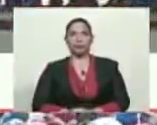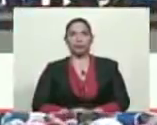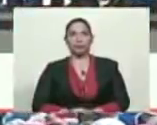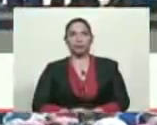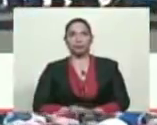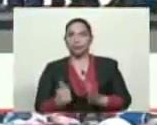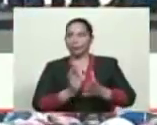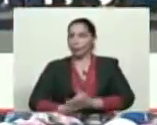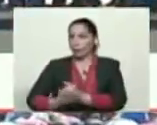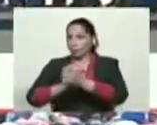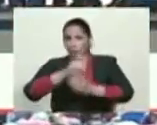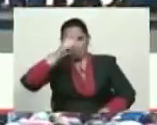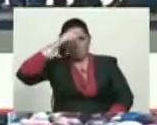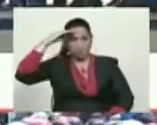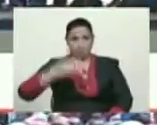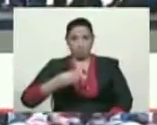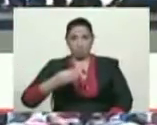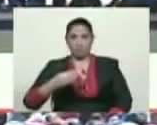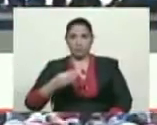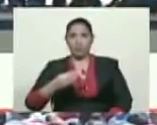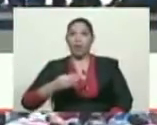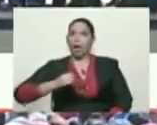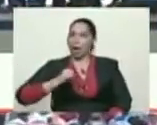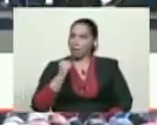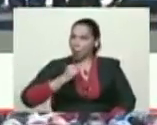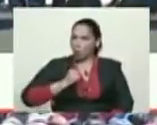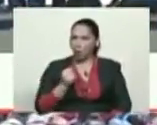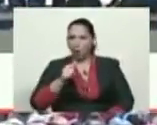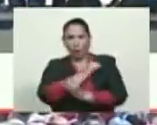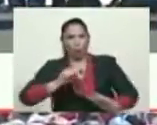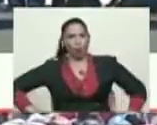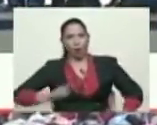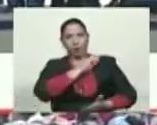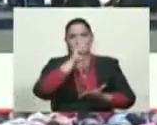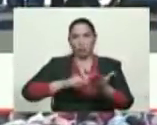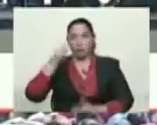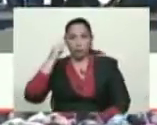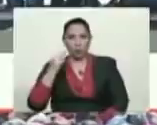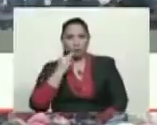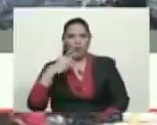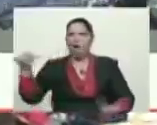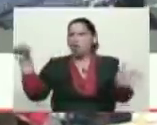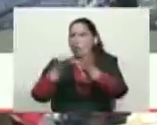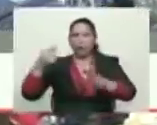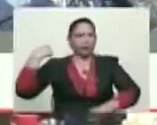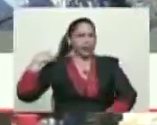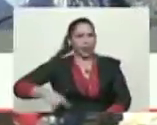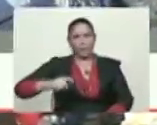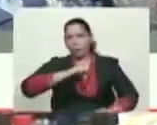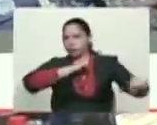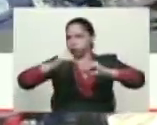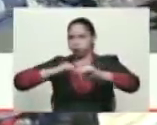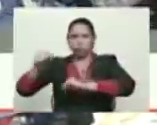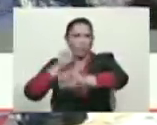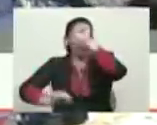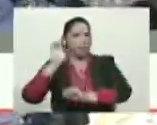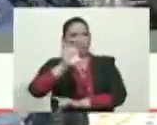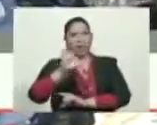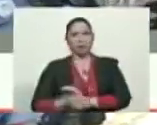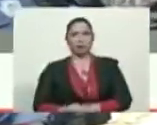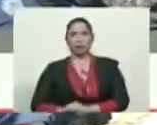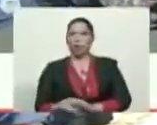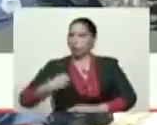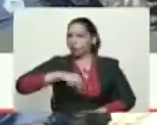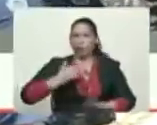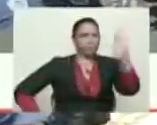compañero de las milicias, compañero de la policía, compañero de la Fuerza Armada, donde tengamos que movilizarnos en defensa de la patria,